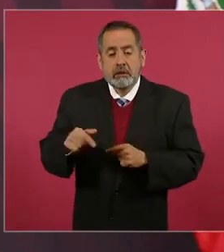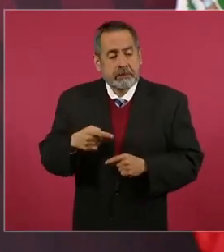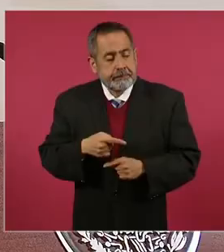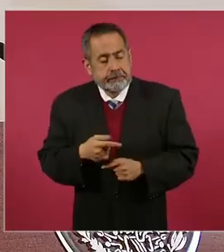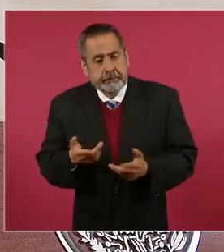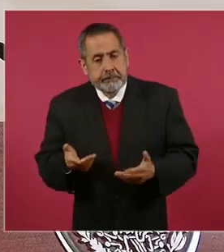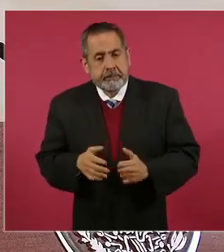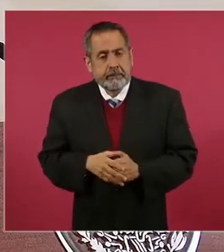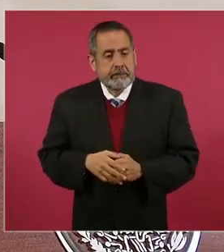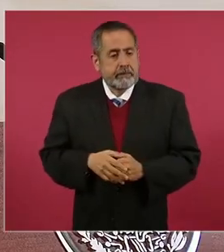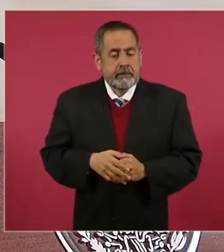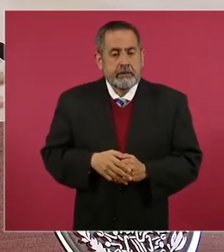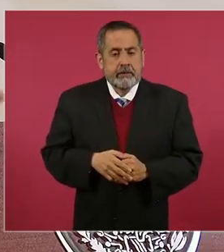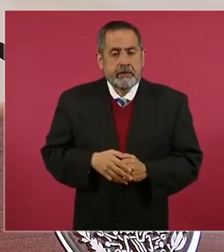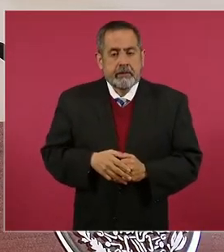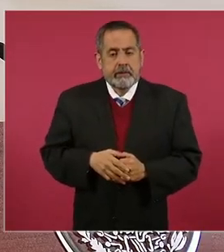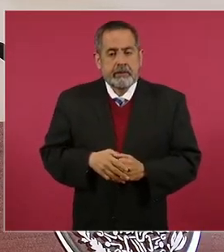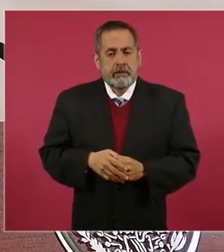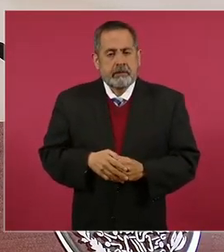para que